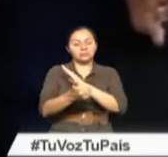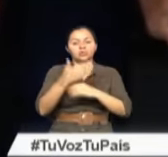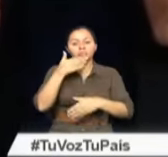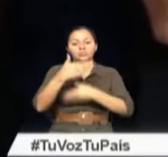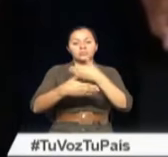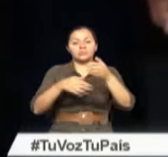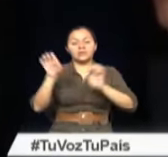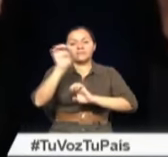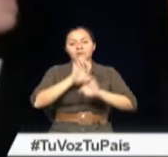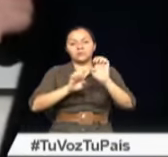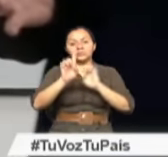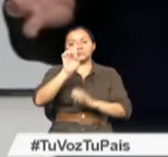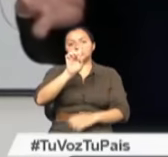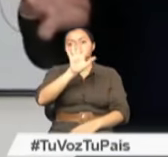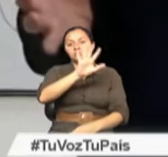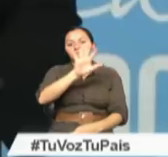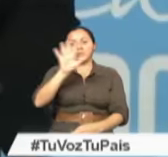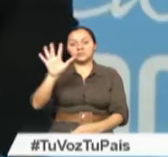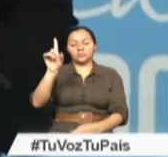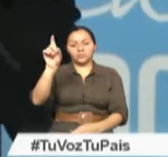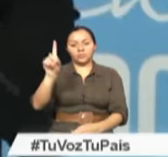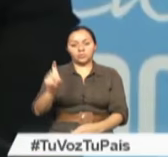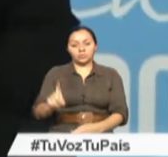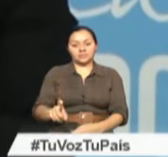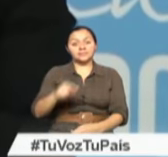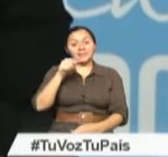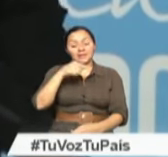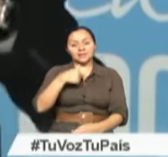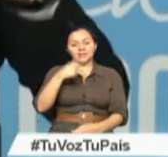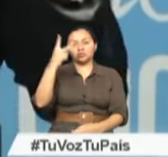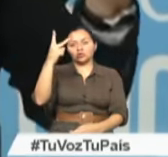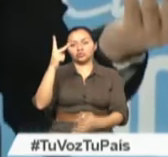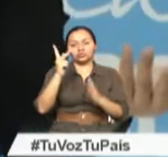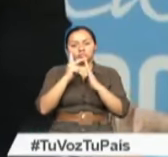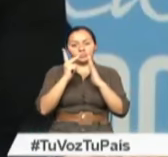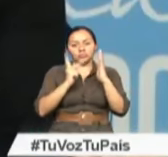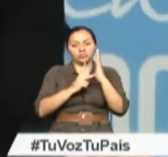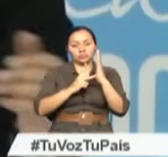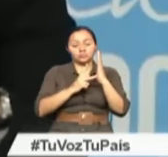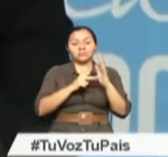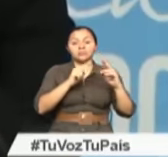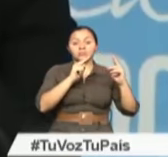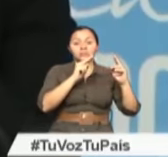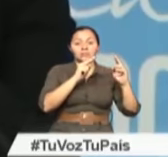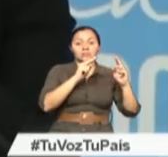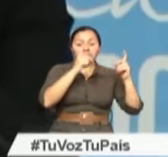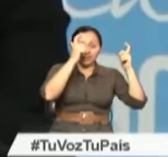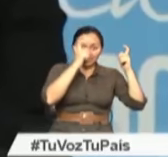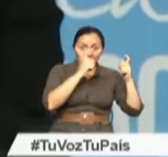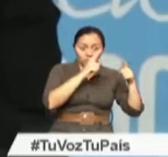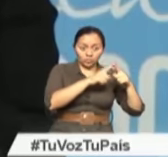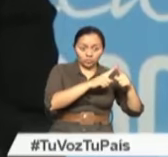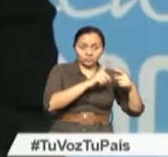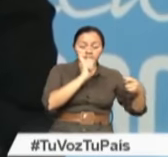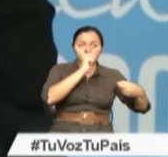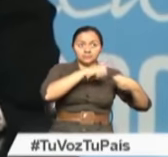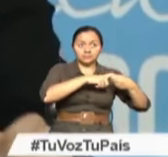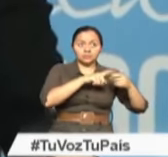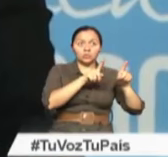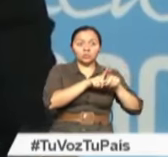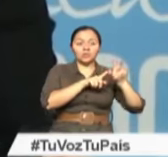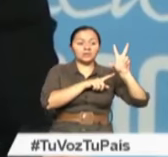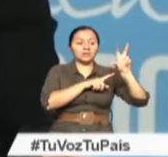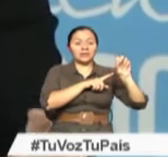evaluadas en las 155 preguntas. Para eso entonces darán dos puntajes, la nota del examen de grado que es la que se instala como el